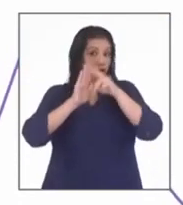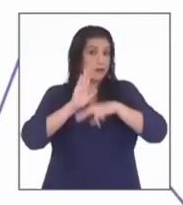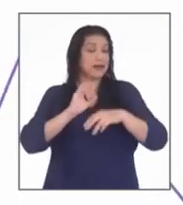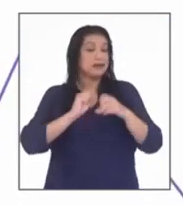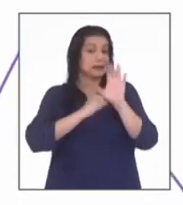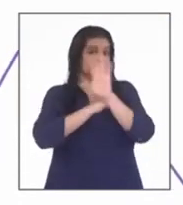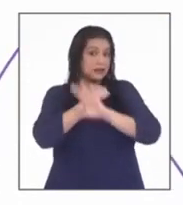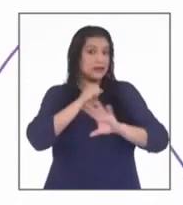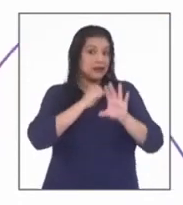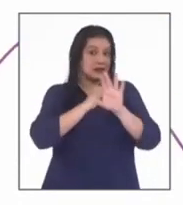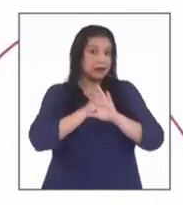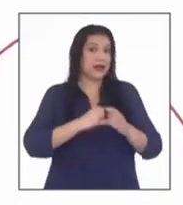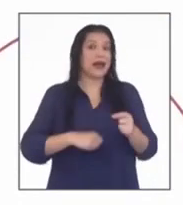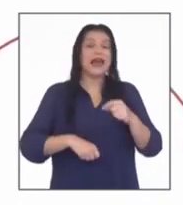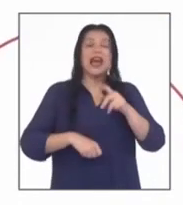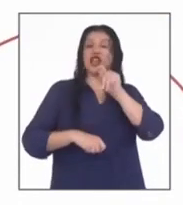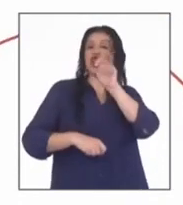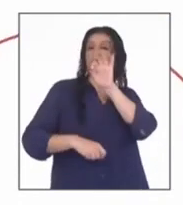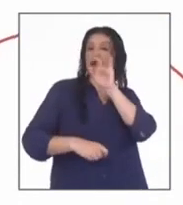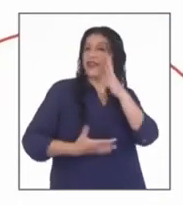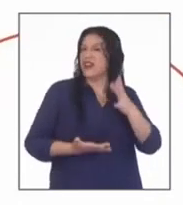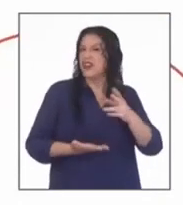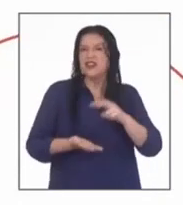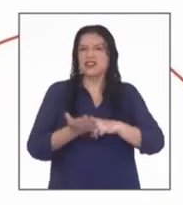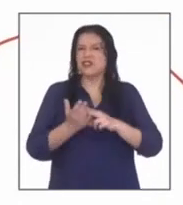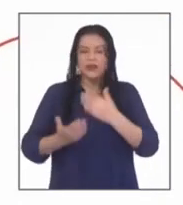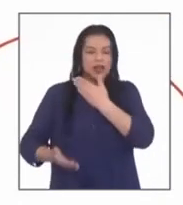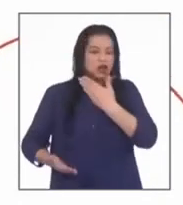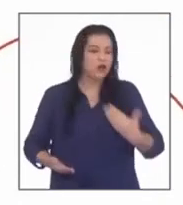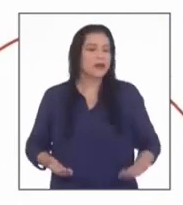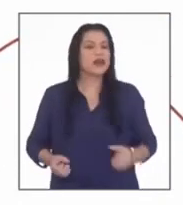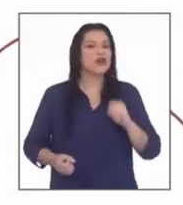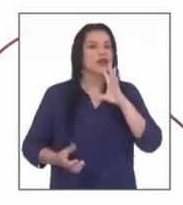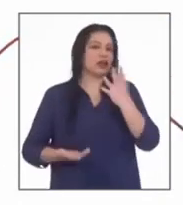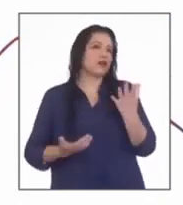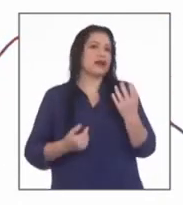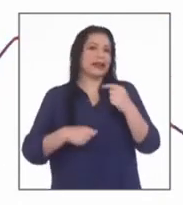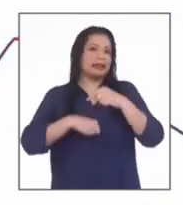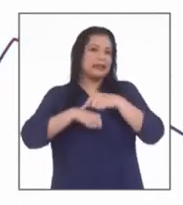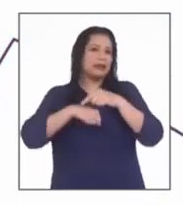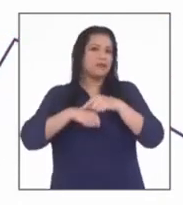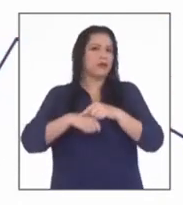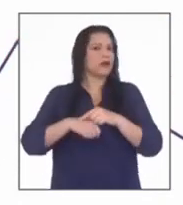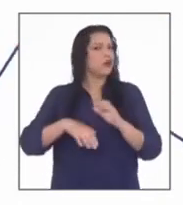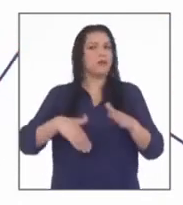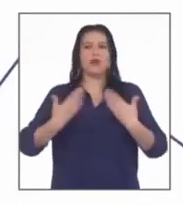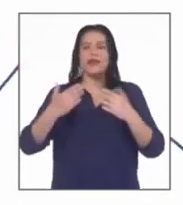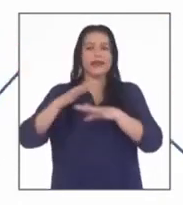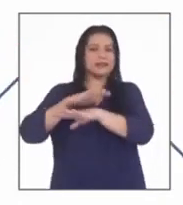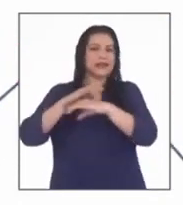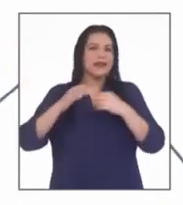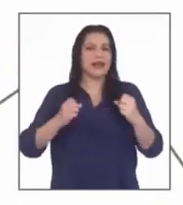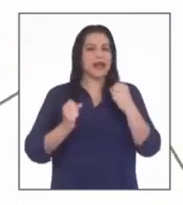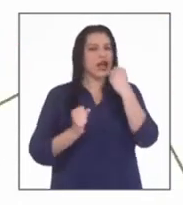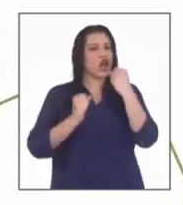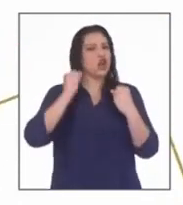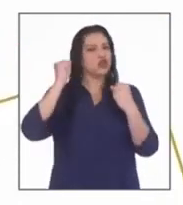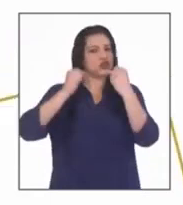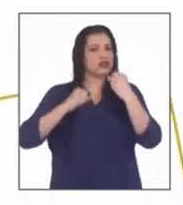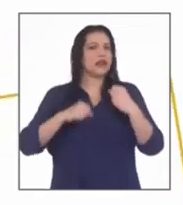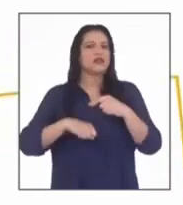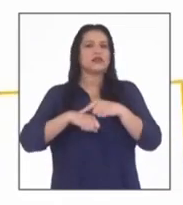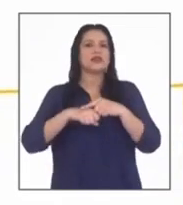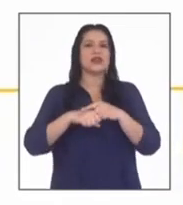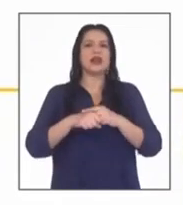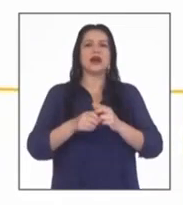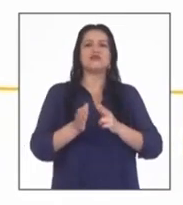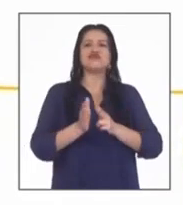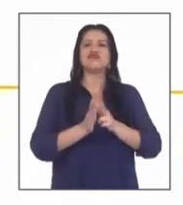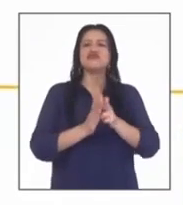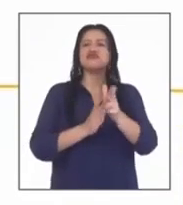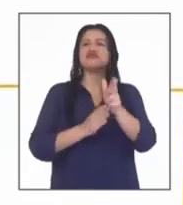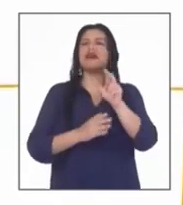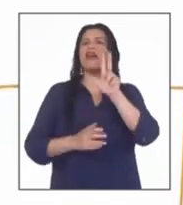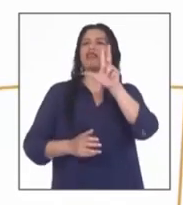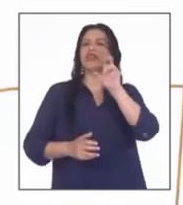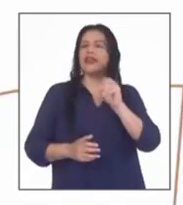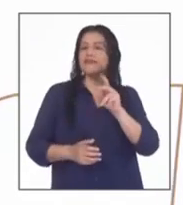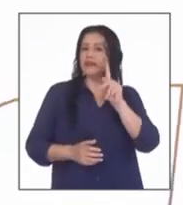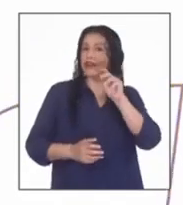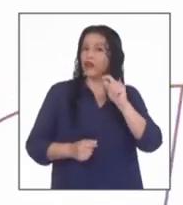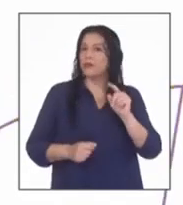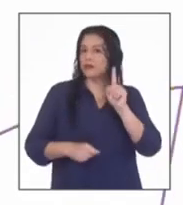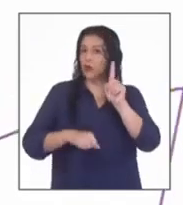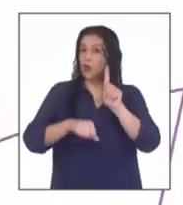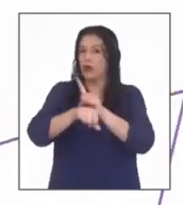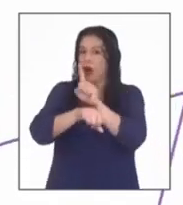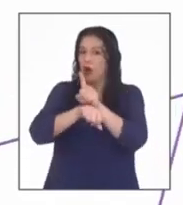seguridad, el toque de queda. El gobierno estableció que durante el toque de queda los vehículos debían transitar a una velocidad máxima de 30 kilómetros por